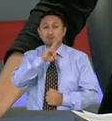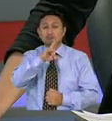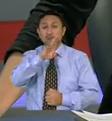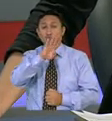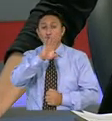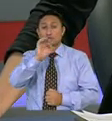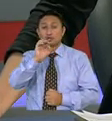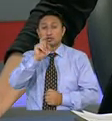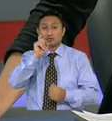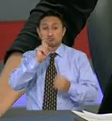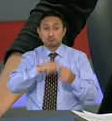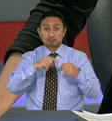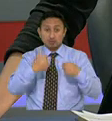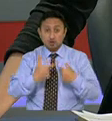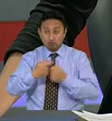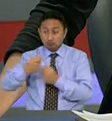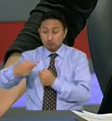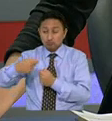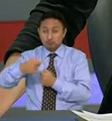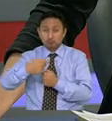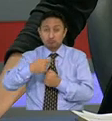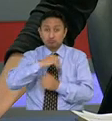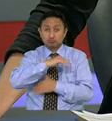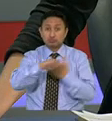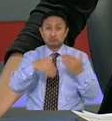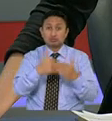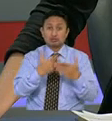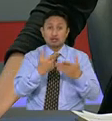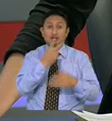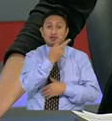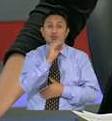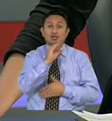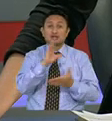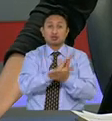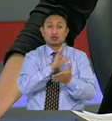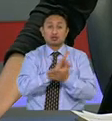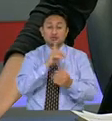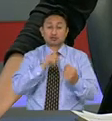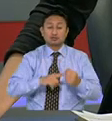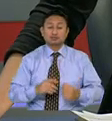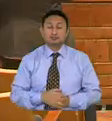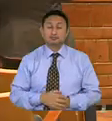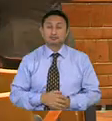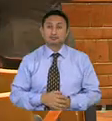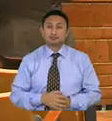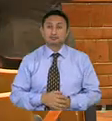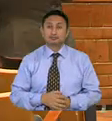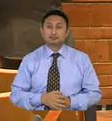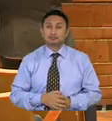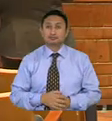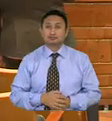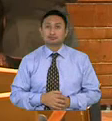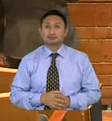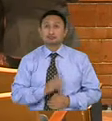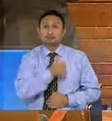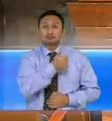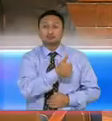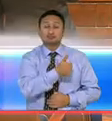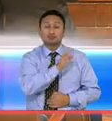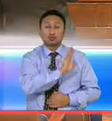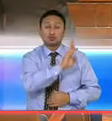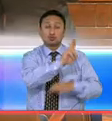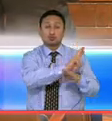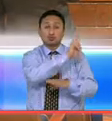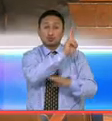1.740 cupos fueron distribuidos en 20 colegios de la capital. Fueron los mismos rectores de cada